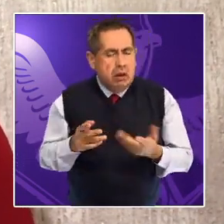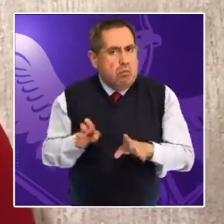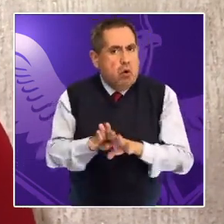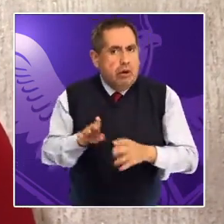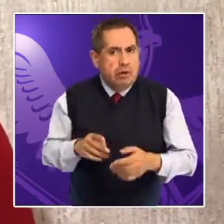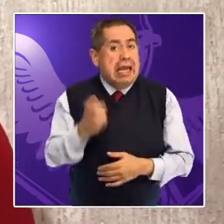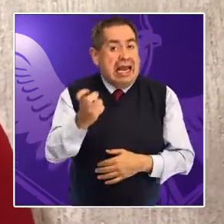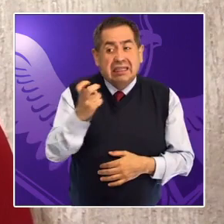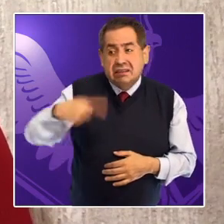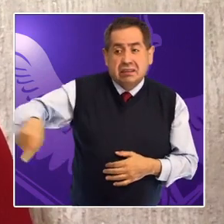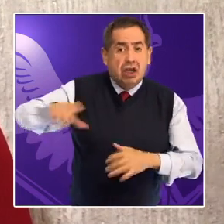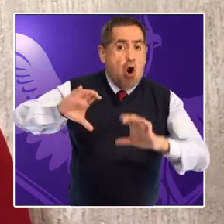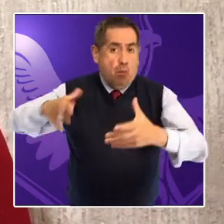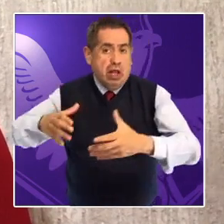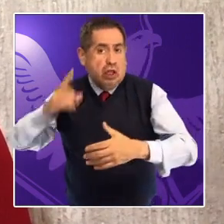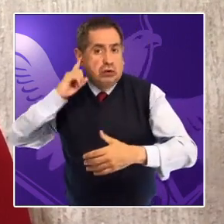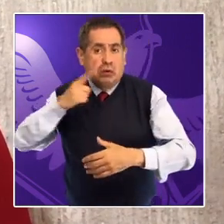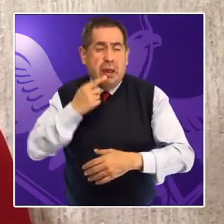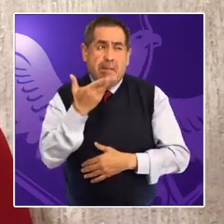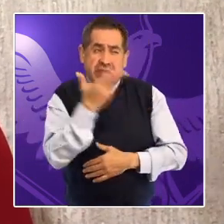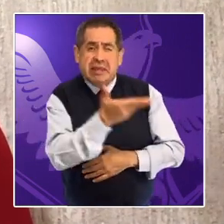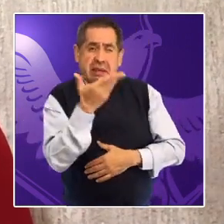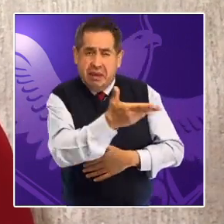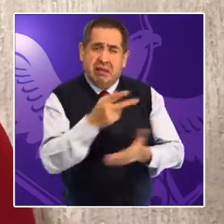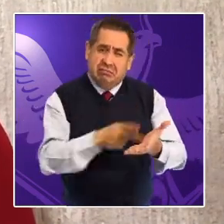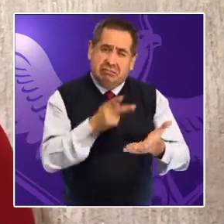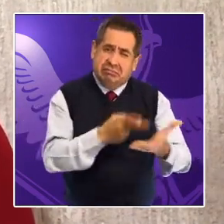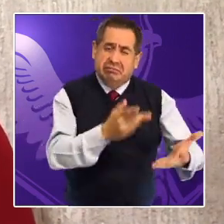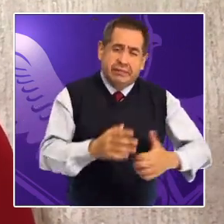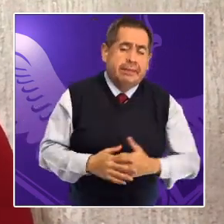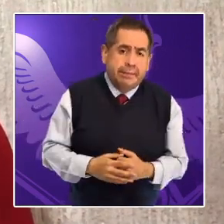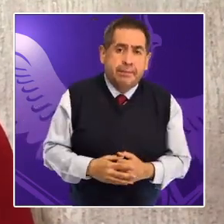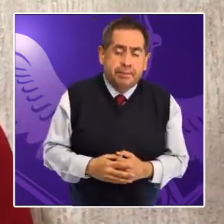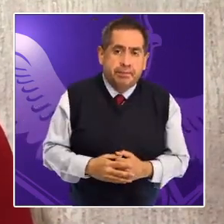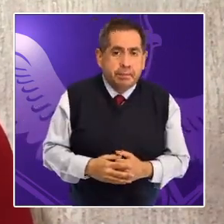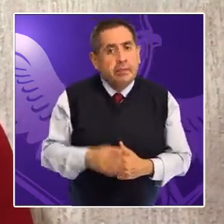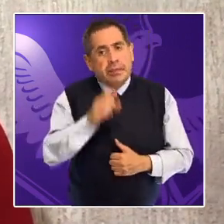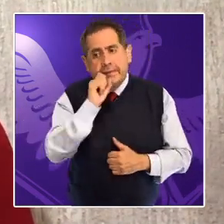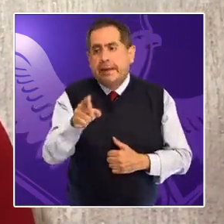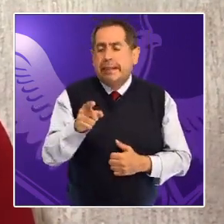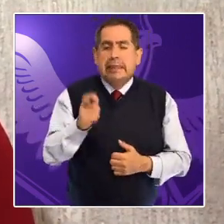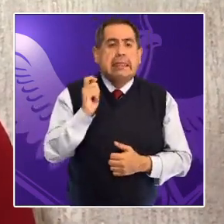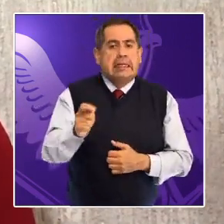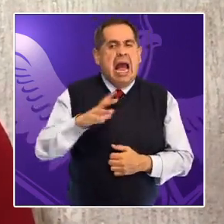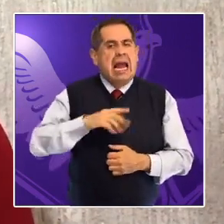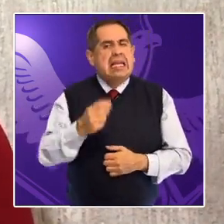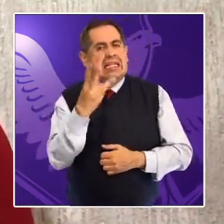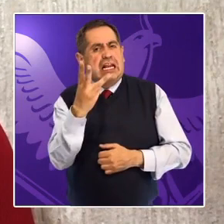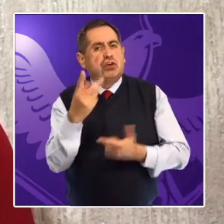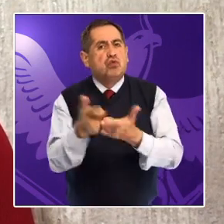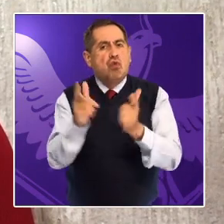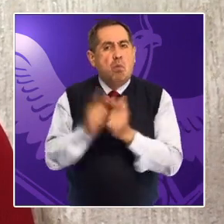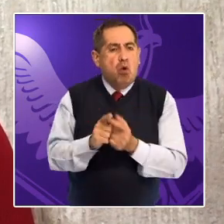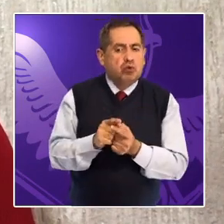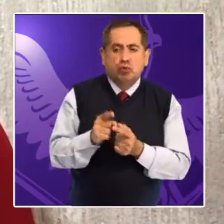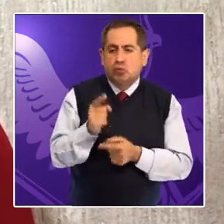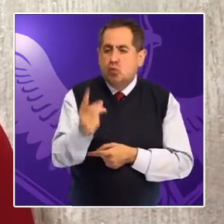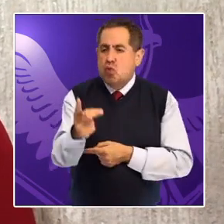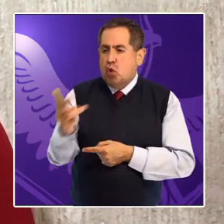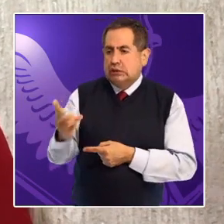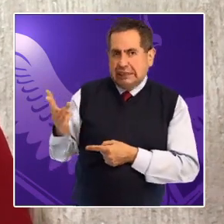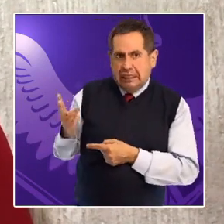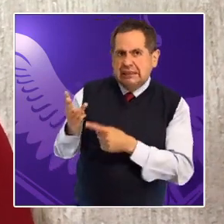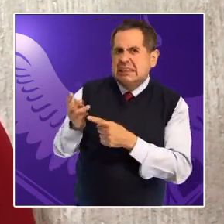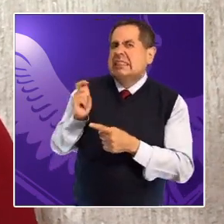comunidad sorda ha hecho de muy distintas maneras. Y finalmente también están, yo creo que 3 grupos de personas con